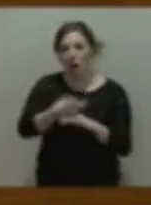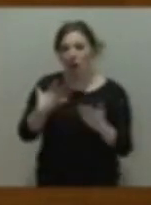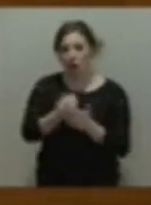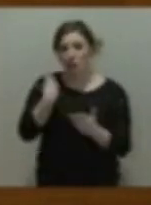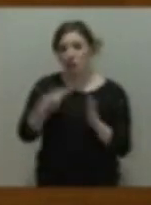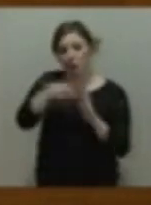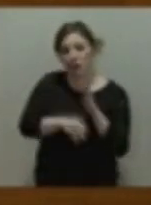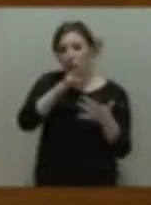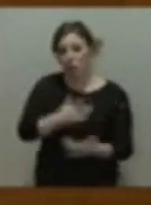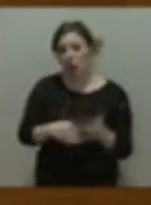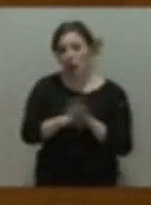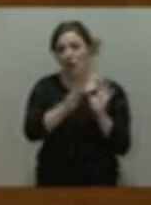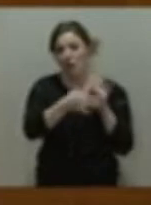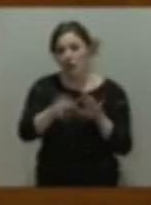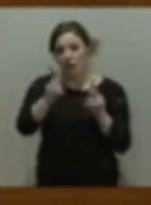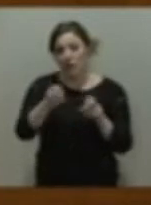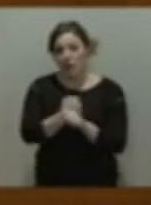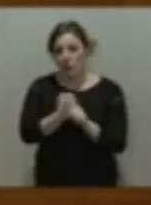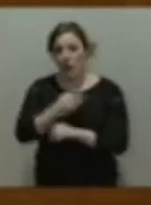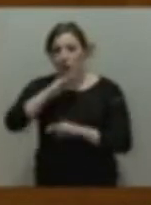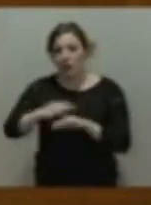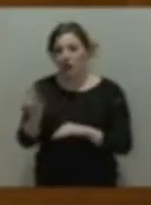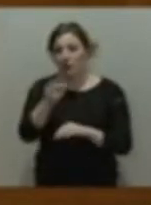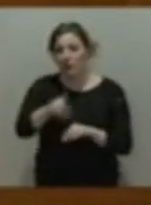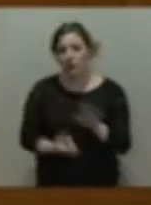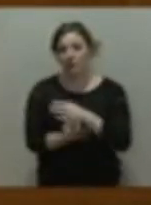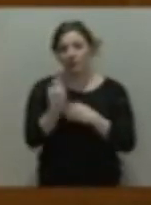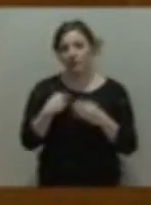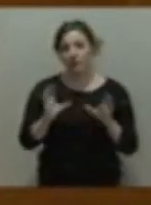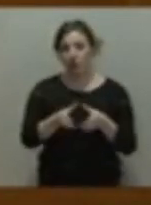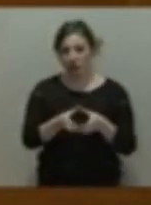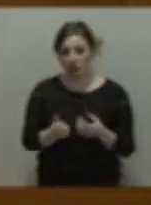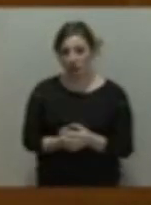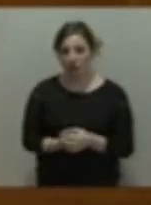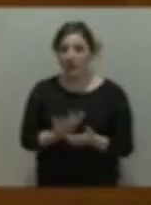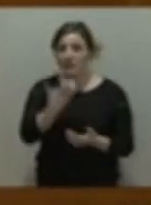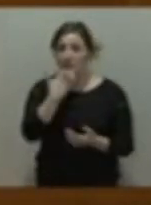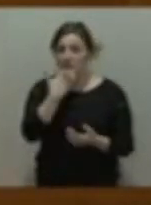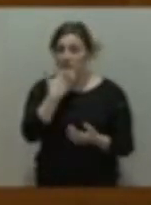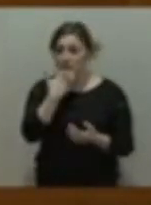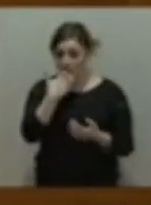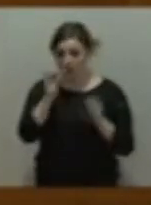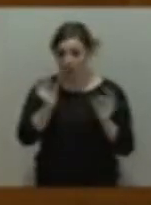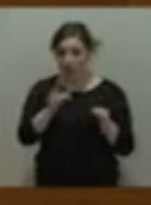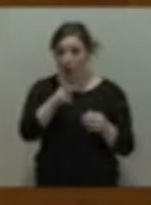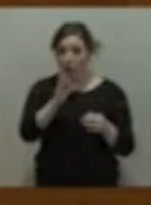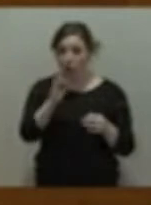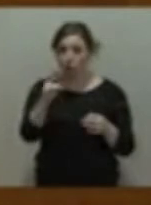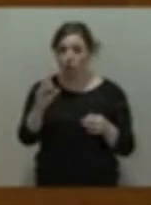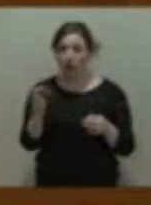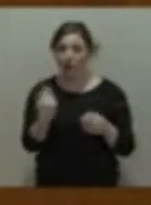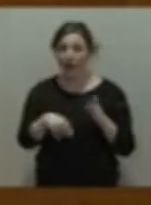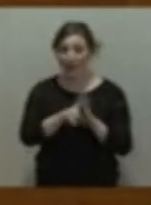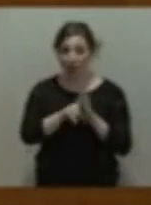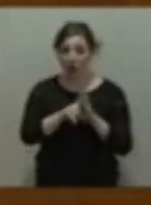normativa vigente en materia laboral, incluidas las derivadas del convenio colectivo. Si bien es obvio que Otusa debe someterse a la legislación